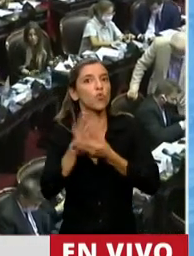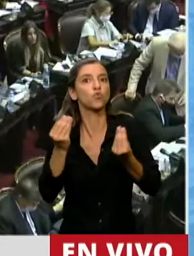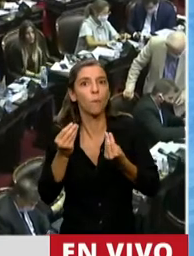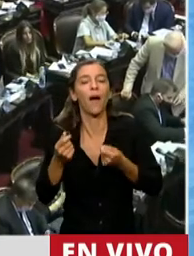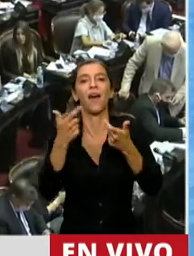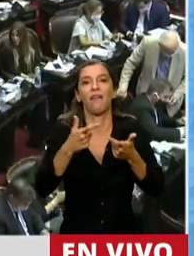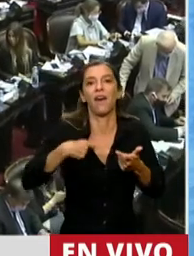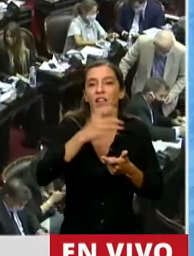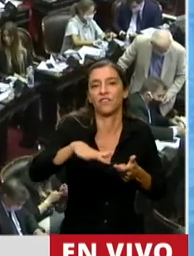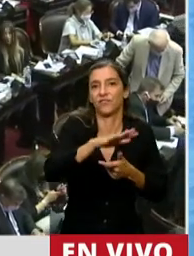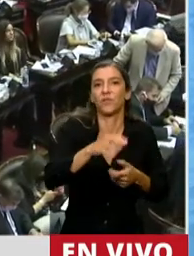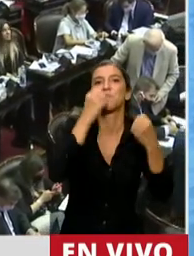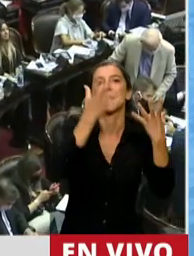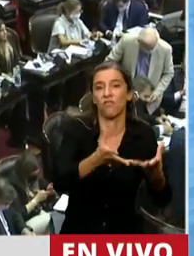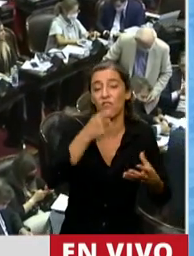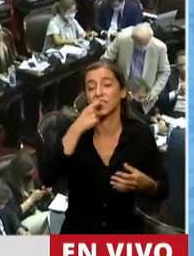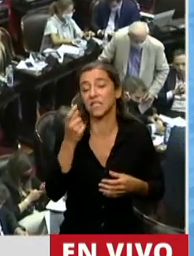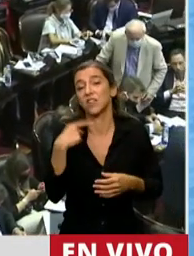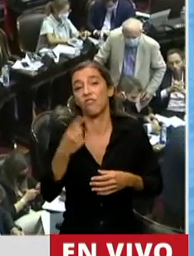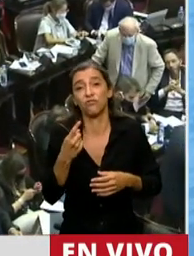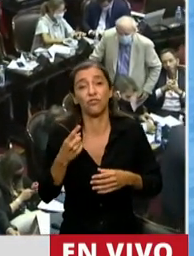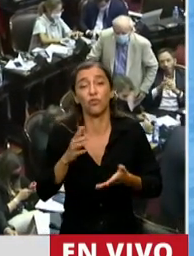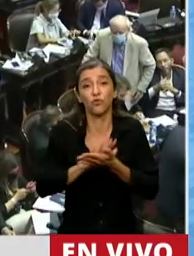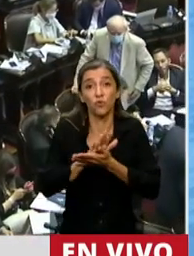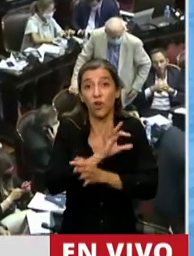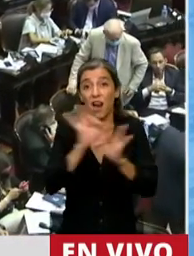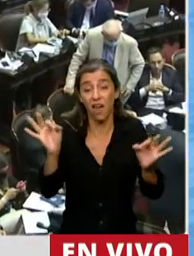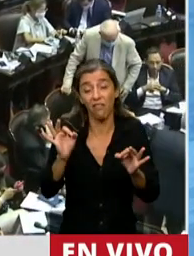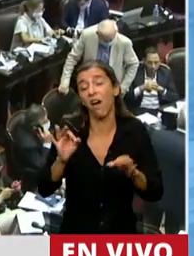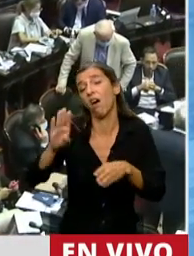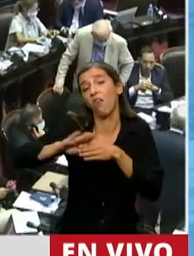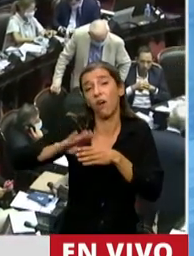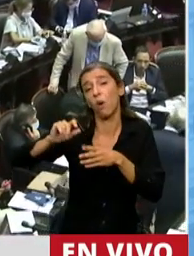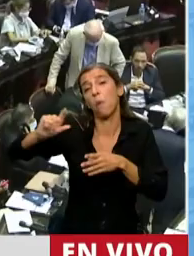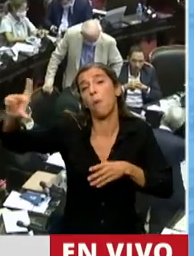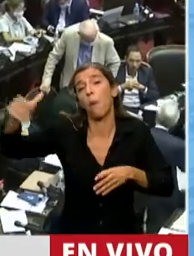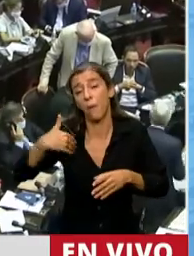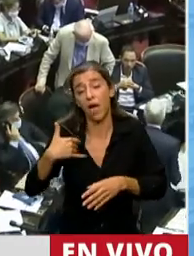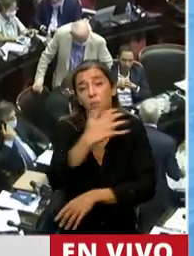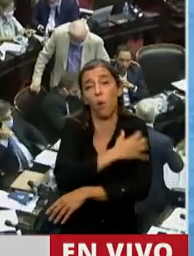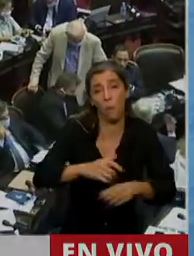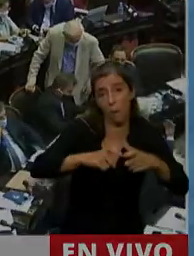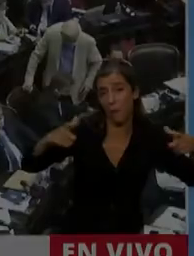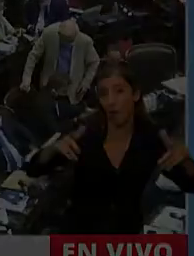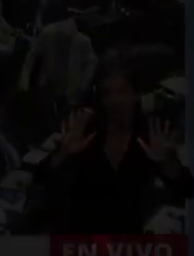seguir tropezando con la deuda y vamos a seguir tropezando con la pobreza, señor presidente. Le agradezco su atención, señor presidente. Muchas gracias.